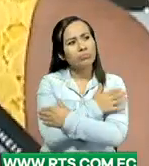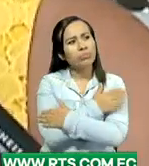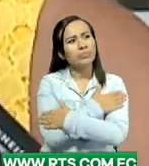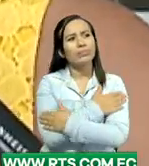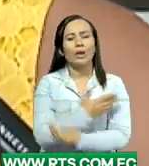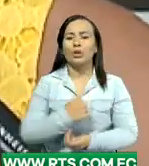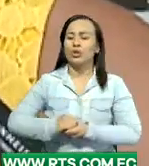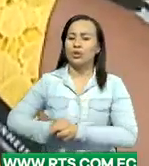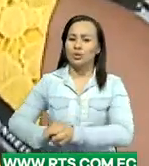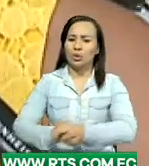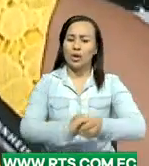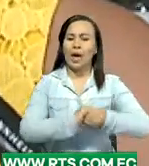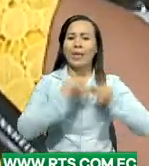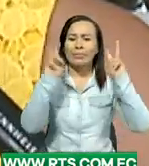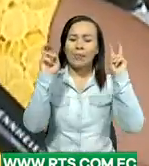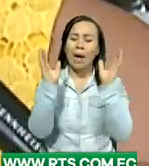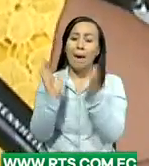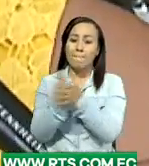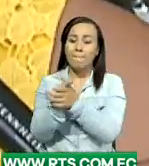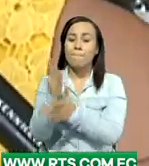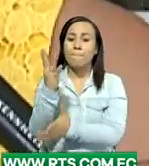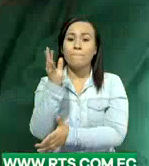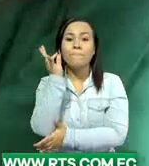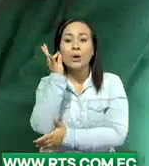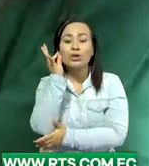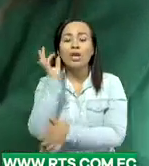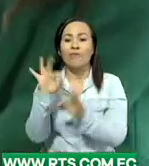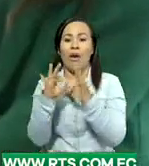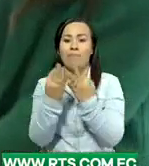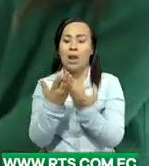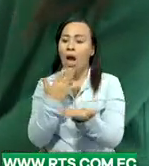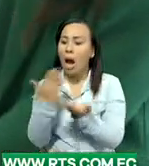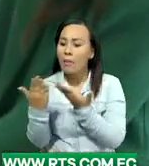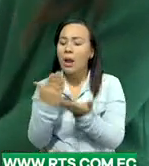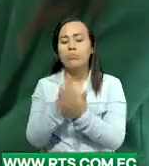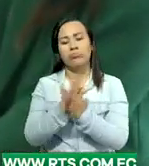Solidarizarme sobre todo con la esposa, sus familiares. En Quito informó Adriana Rojas.